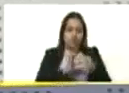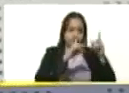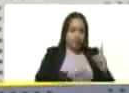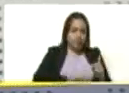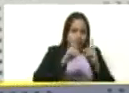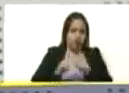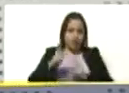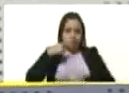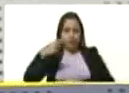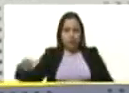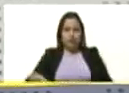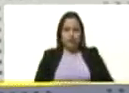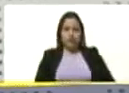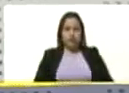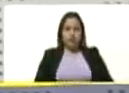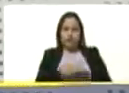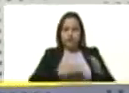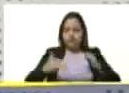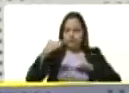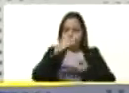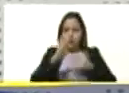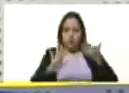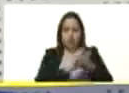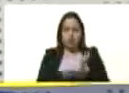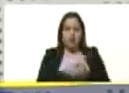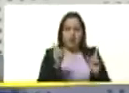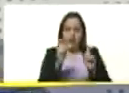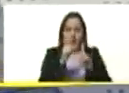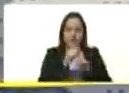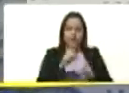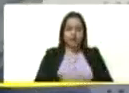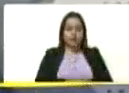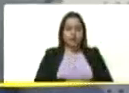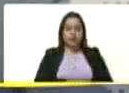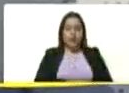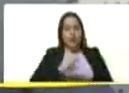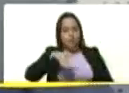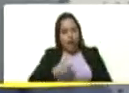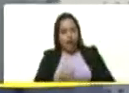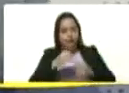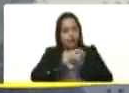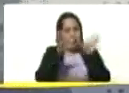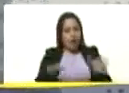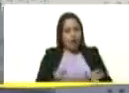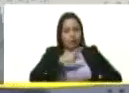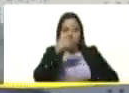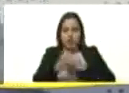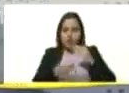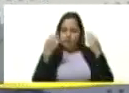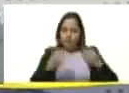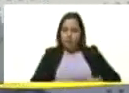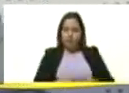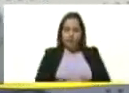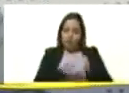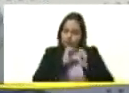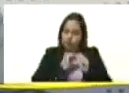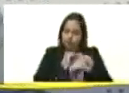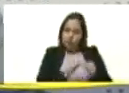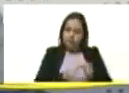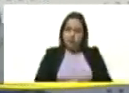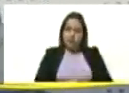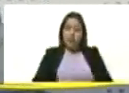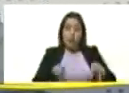políticas para rebasar el ámbito declarativo y concretar proyectos con realismo y determinación, como